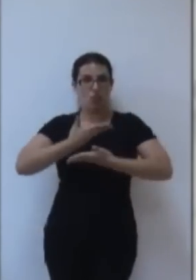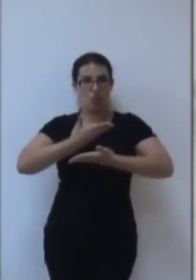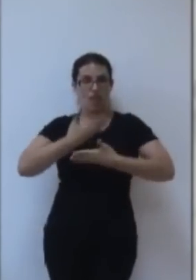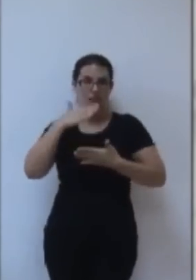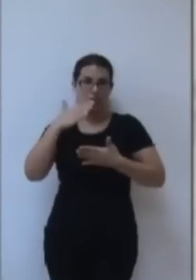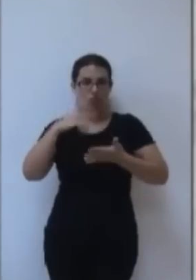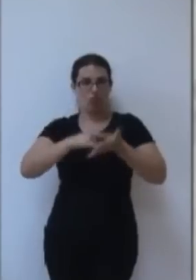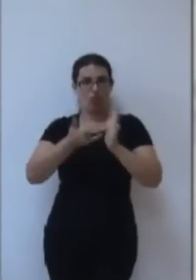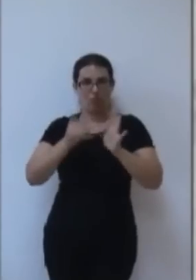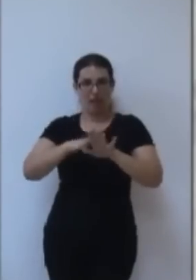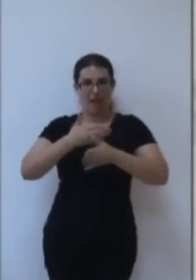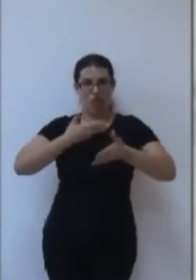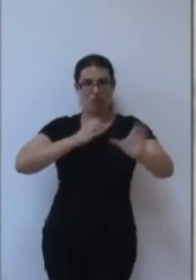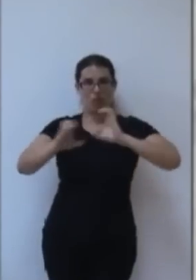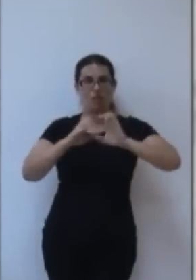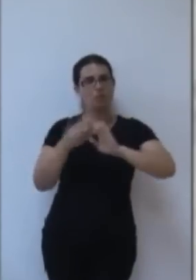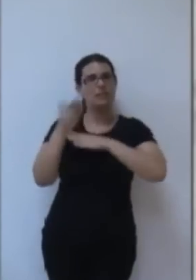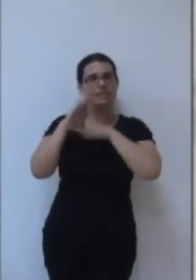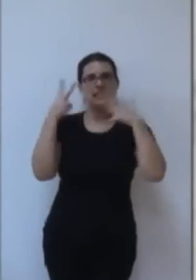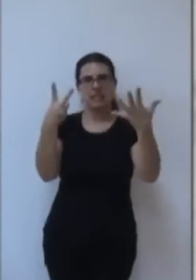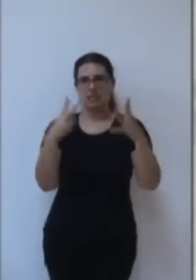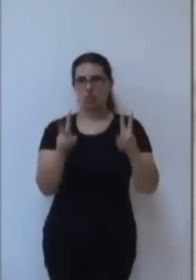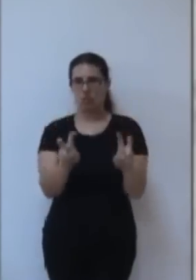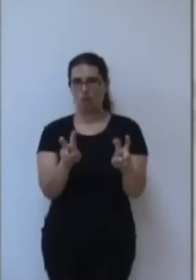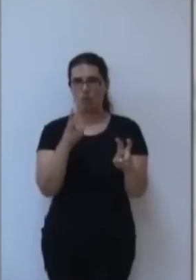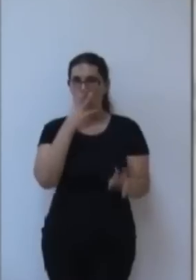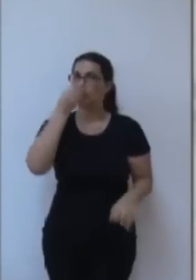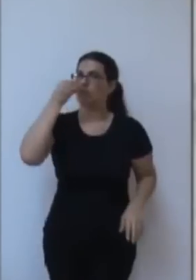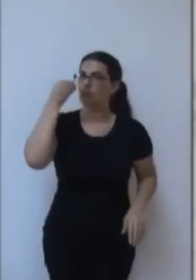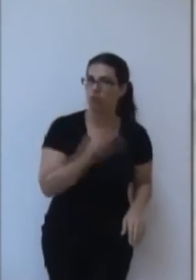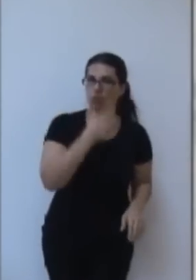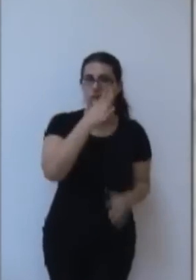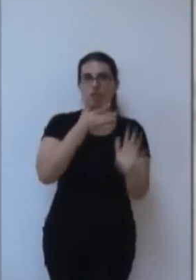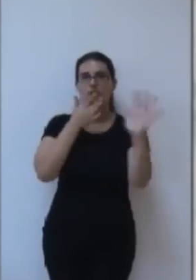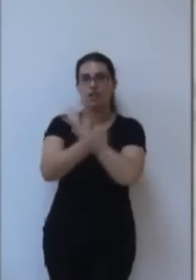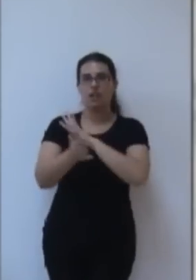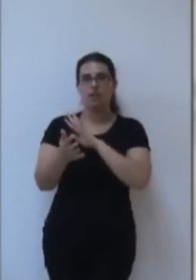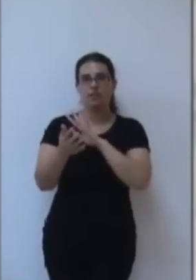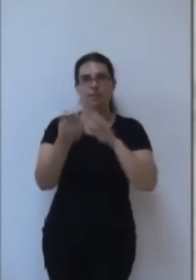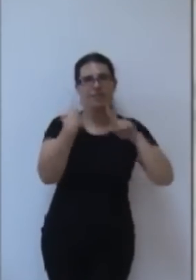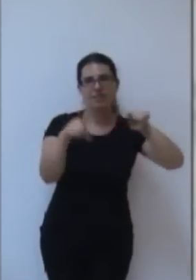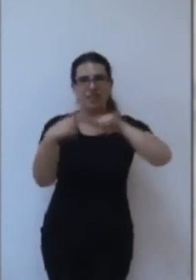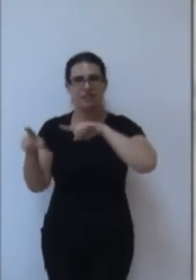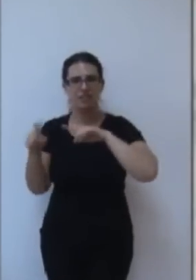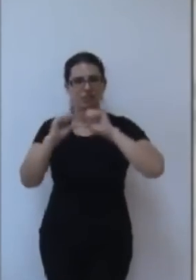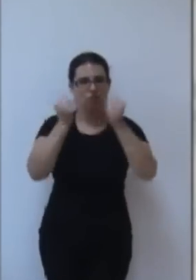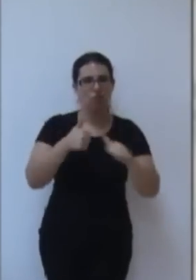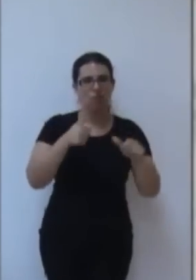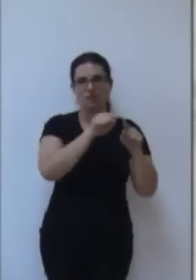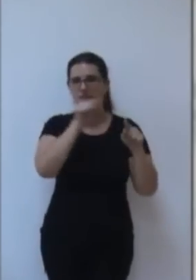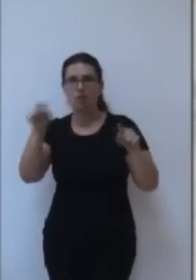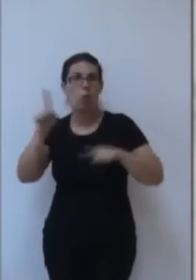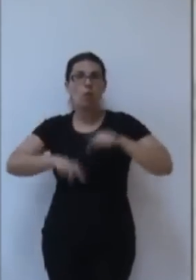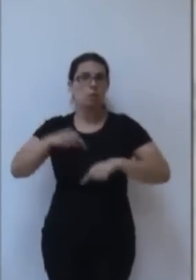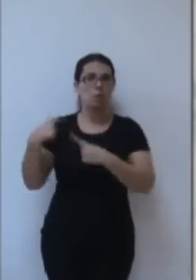comunicadores diferentes, ¿no? Y esto es bueno porque hay muchas aportaciones, cada uno trata un segmento y, bueno, pues creo